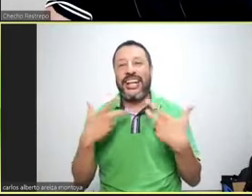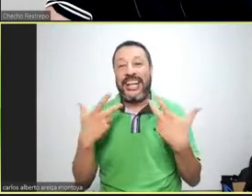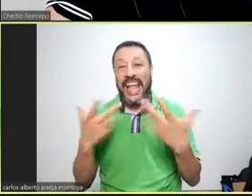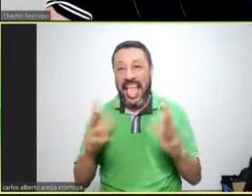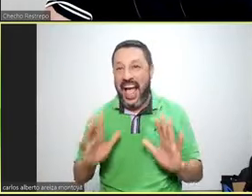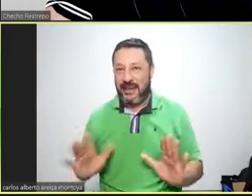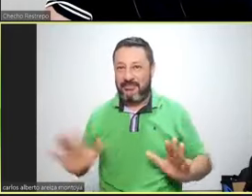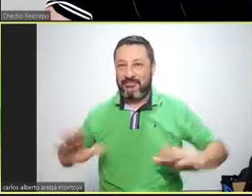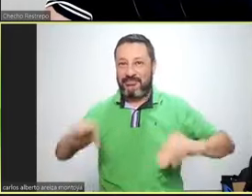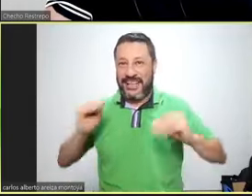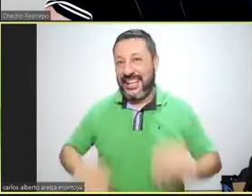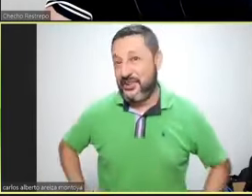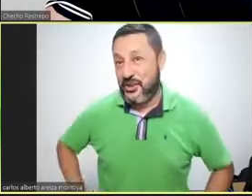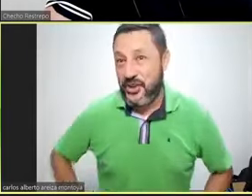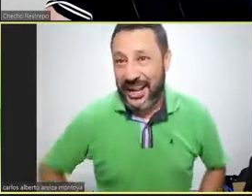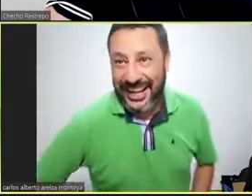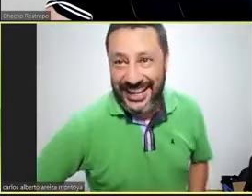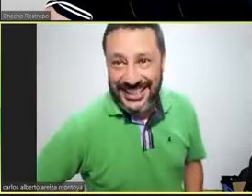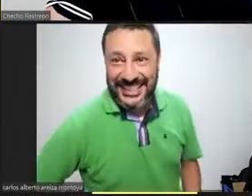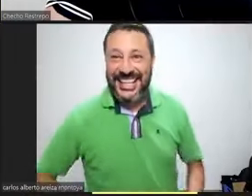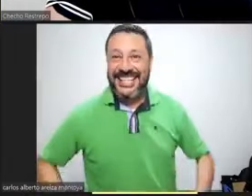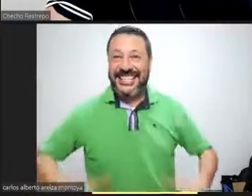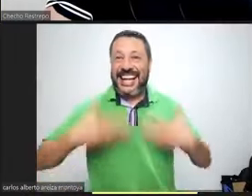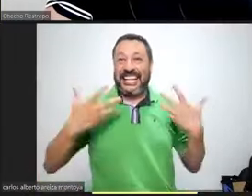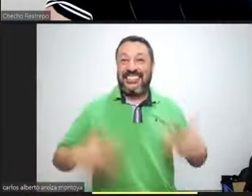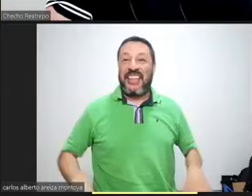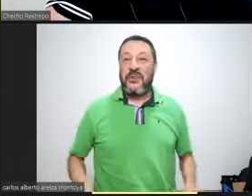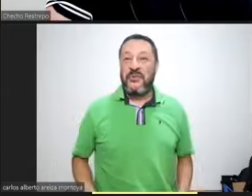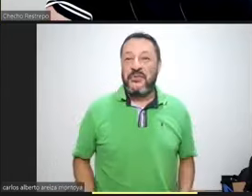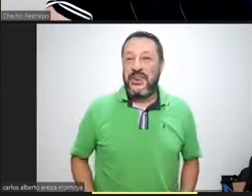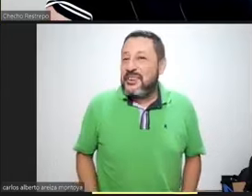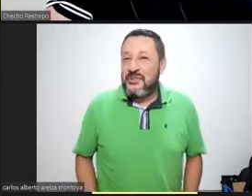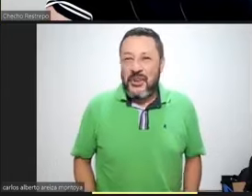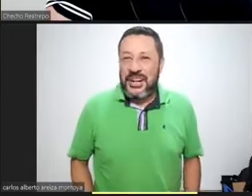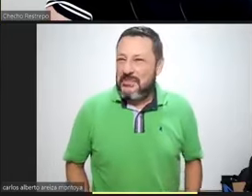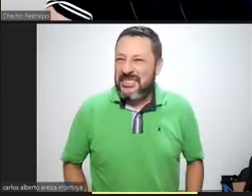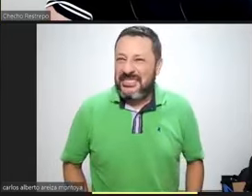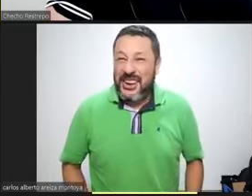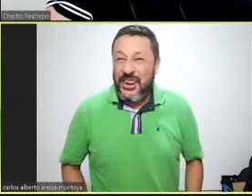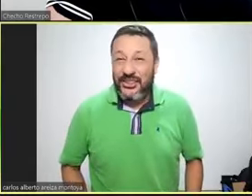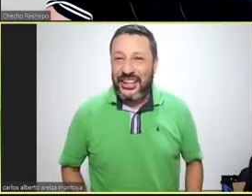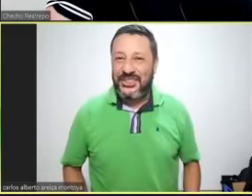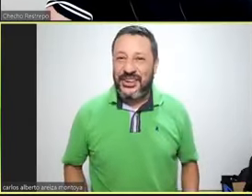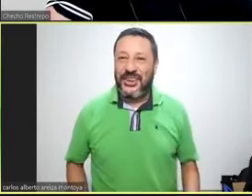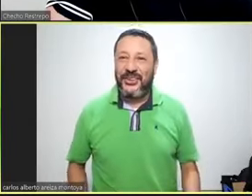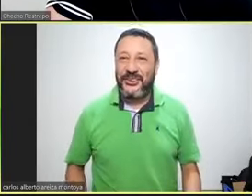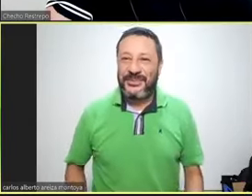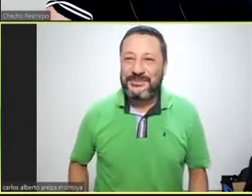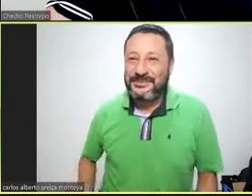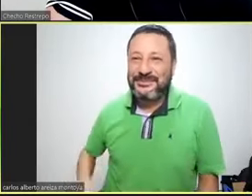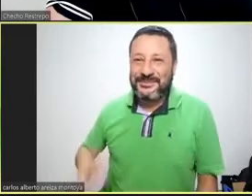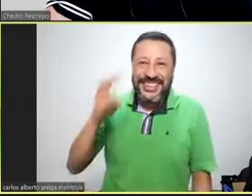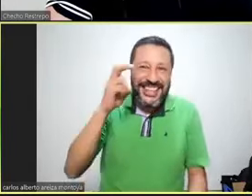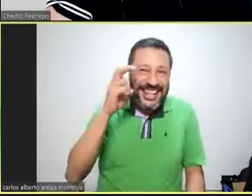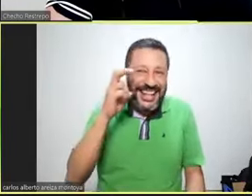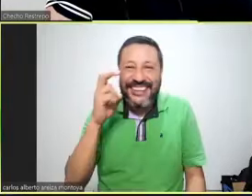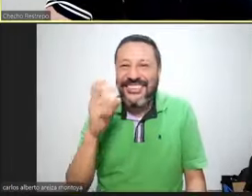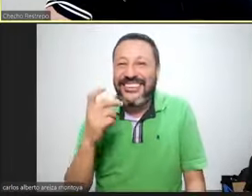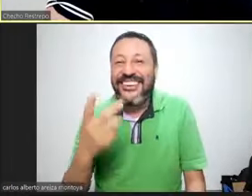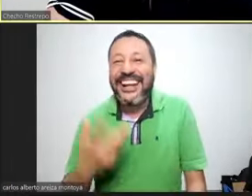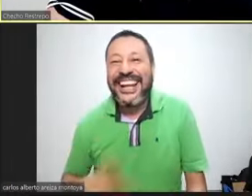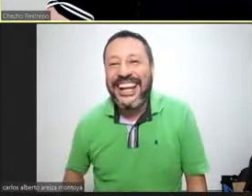calor. Con la brasa se calienta aún. Con razón mantengo con tanto calor. Por no